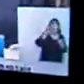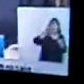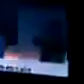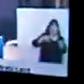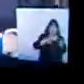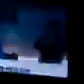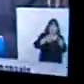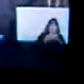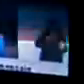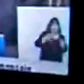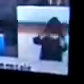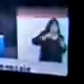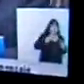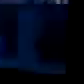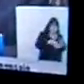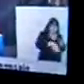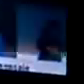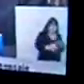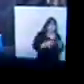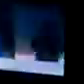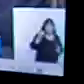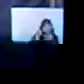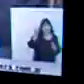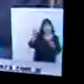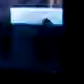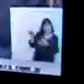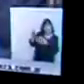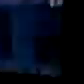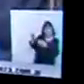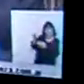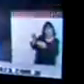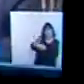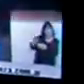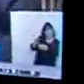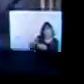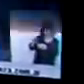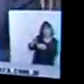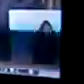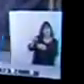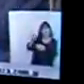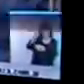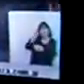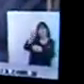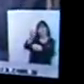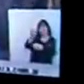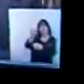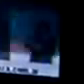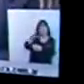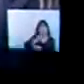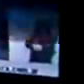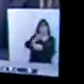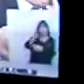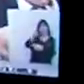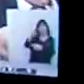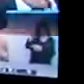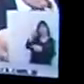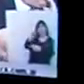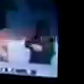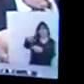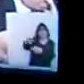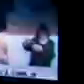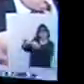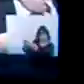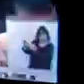provinciales. El Departamento General de Irrigación comenzó en el 2014 la